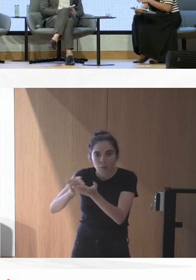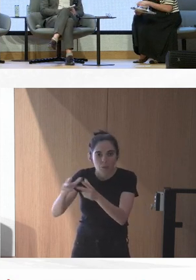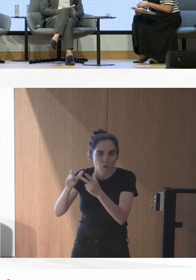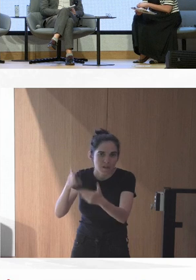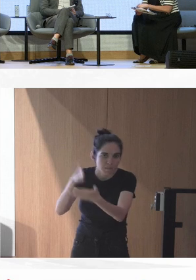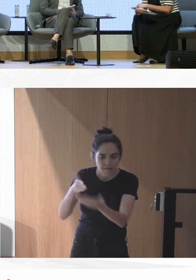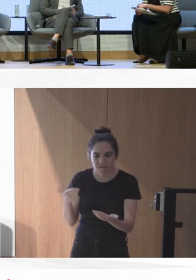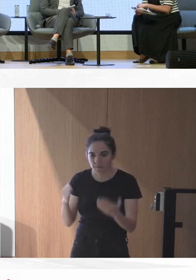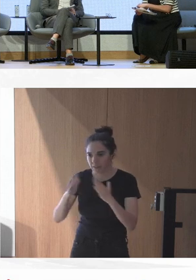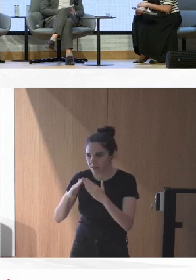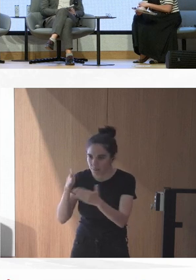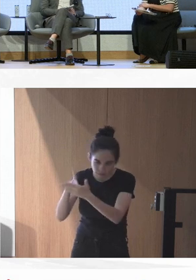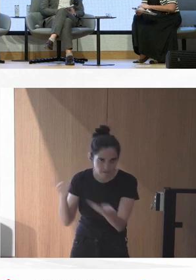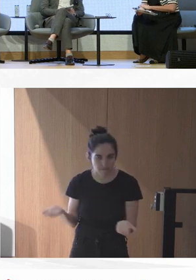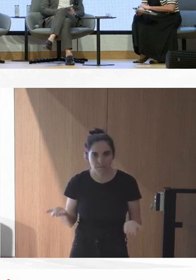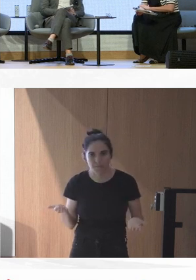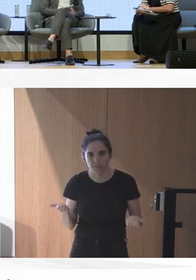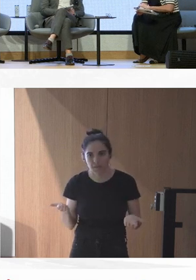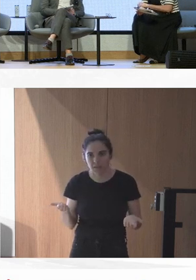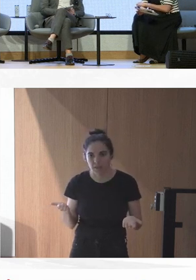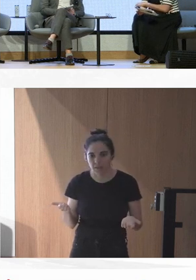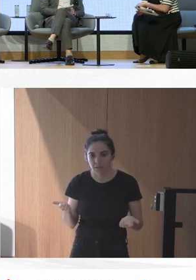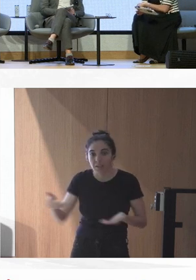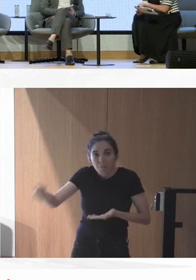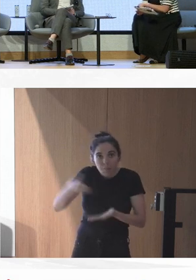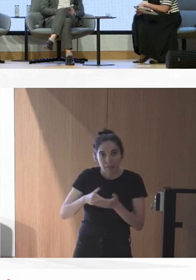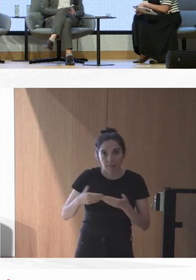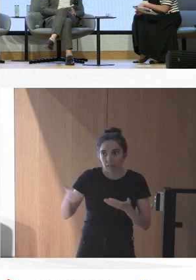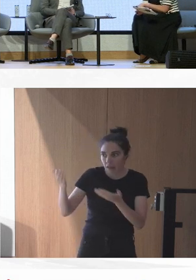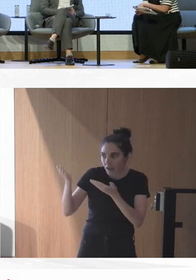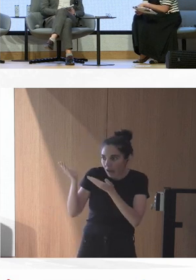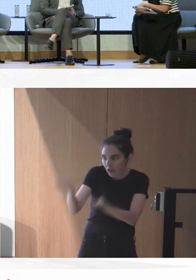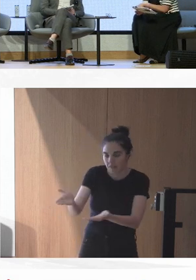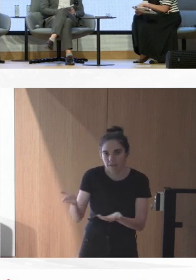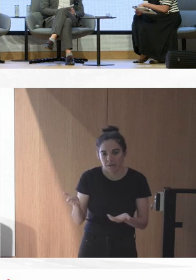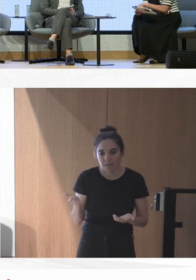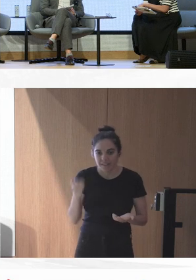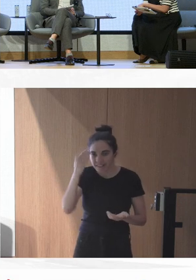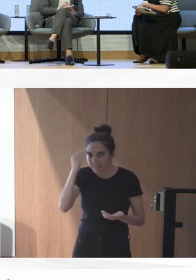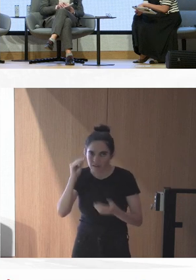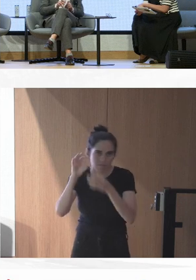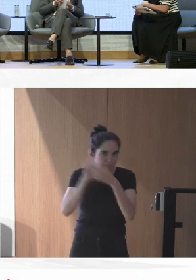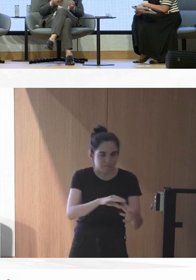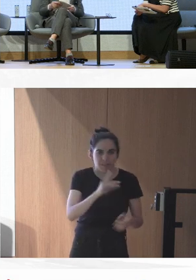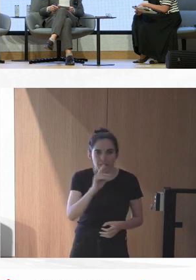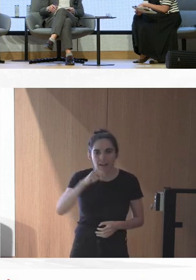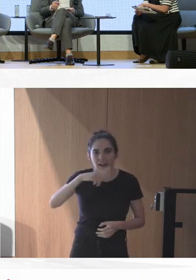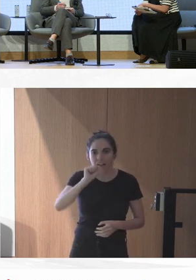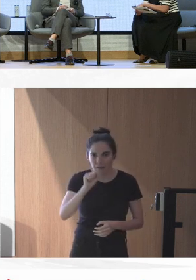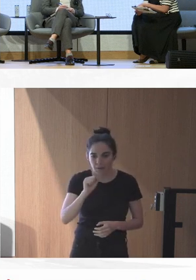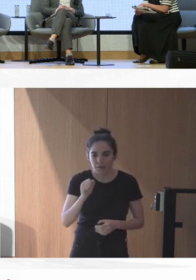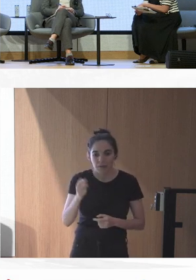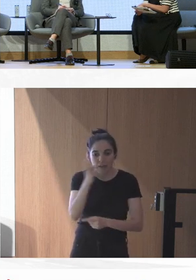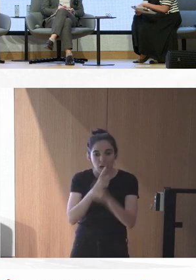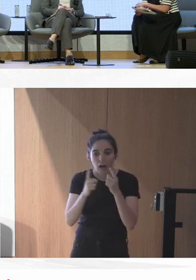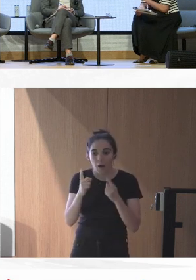sociales o a una vivienda y nos pedían ayuda. Y creo que esto está muy relacionado con lo que mencionaba Diana, que a veces se reciben más